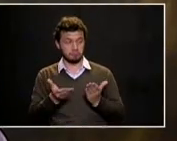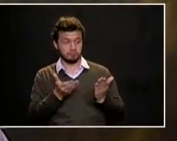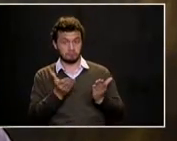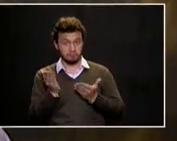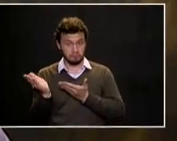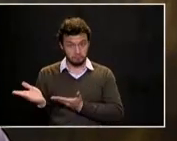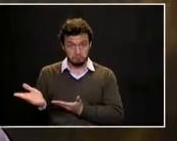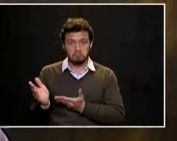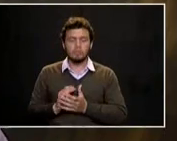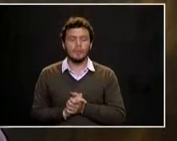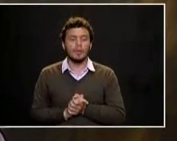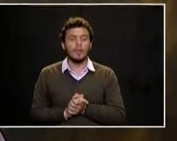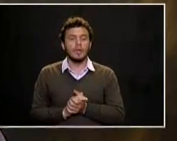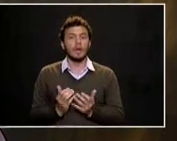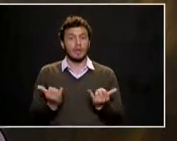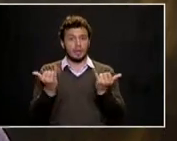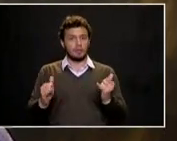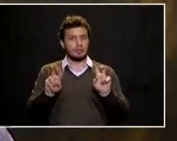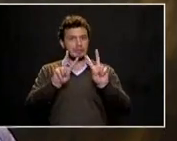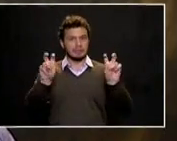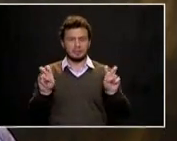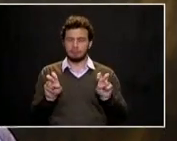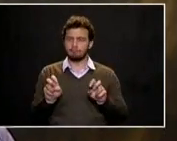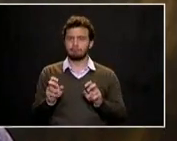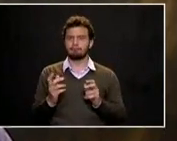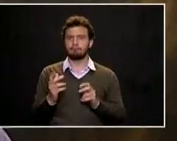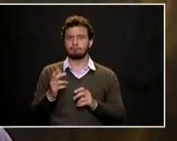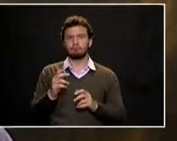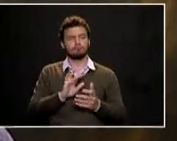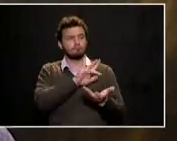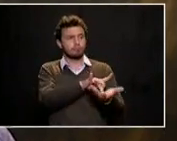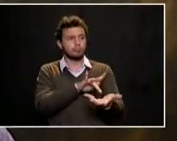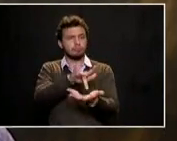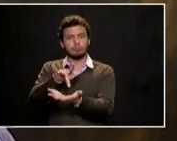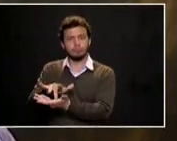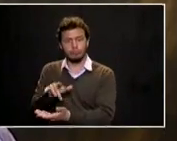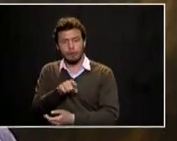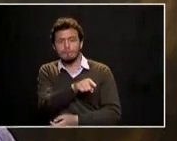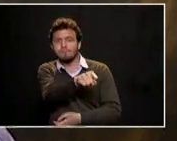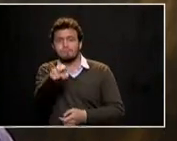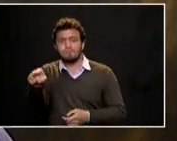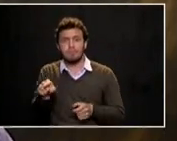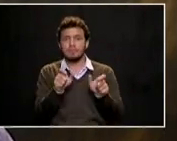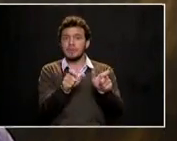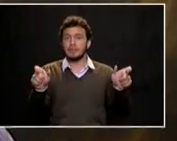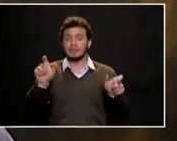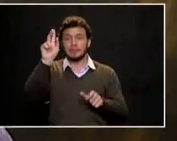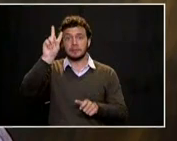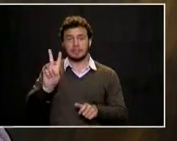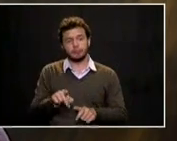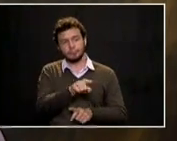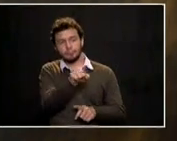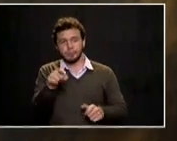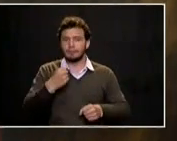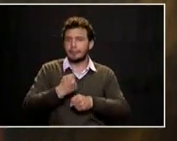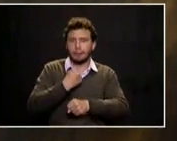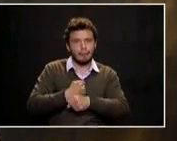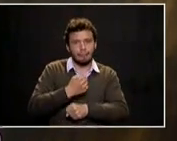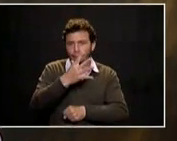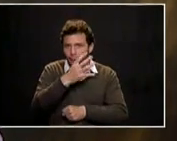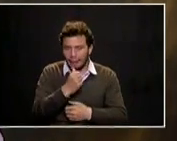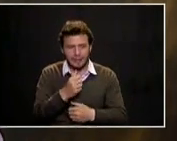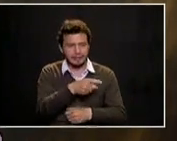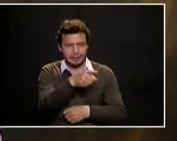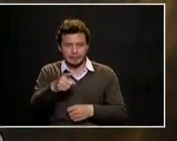recorriendo los barrios, los parques, hablo con ellos. Muchos están con una gran dificultad, sobre todo de empleo. La ciudad